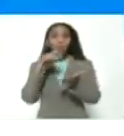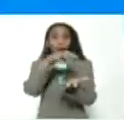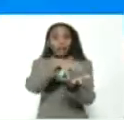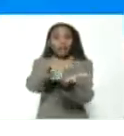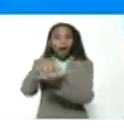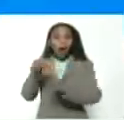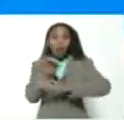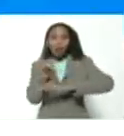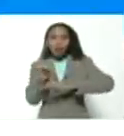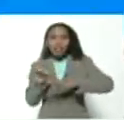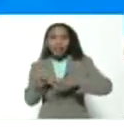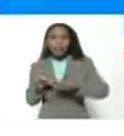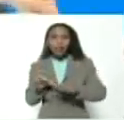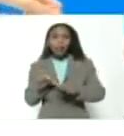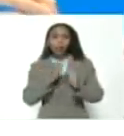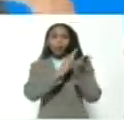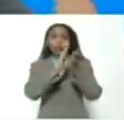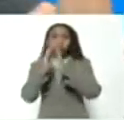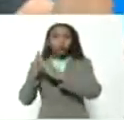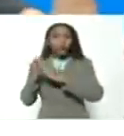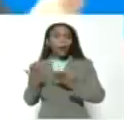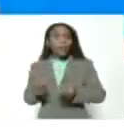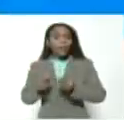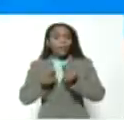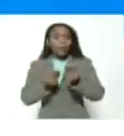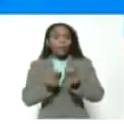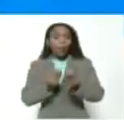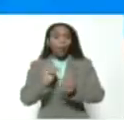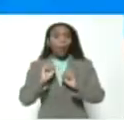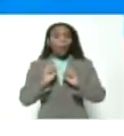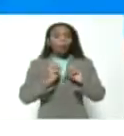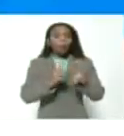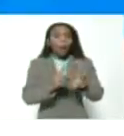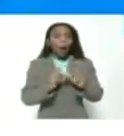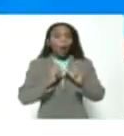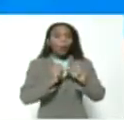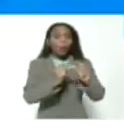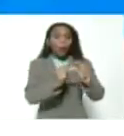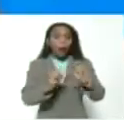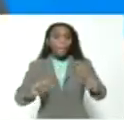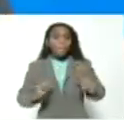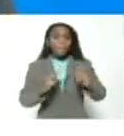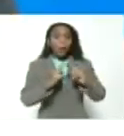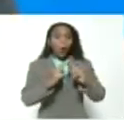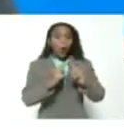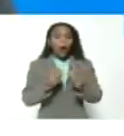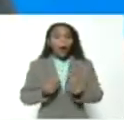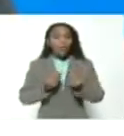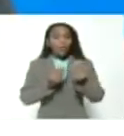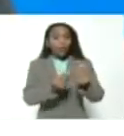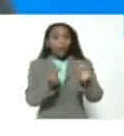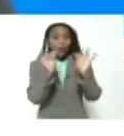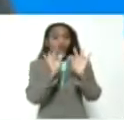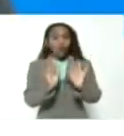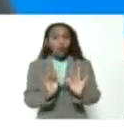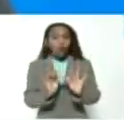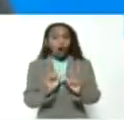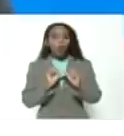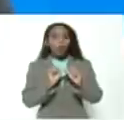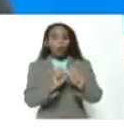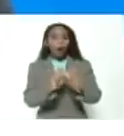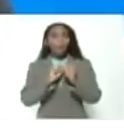los municipios, de las comunas, que les demos la posibilidad de seguirse encontrando, que le demos la posibilidad de seguir